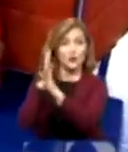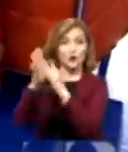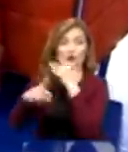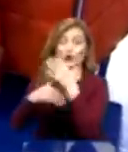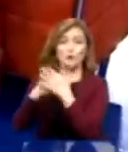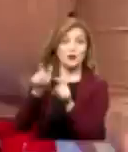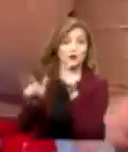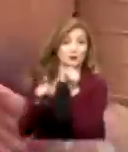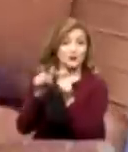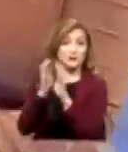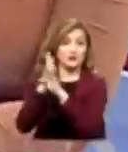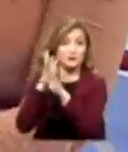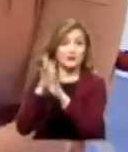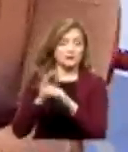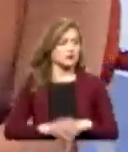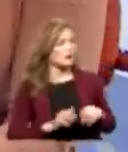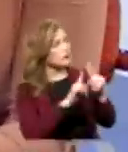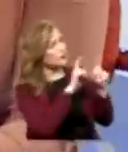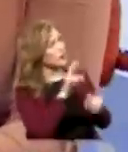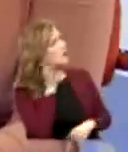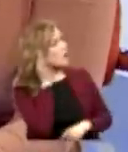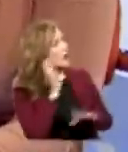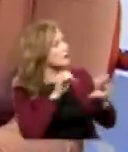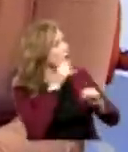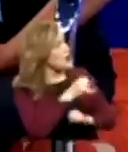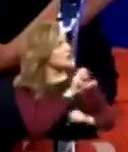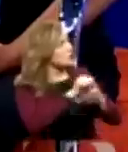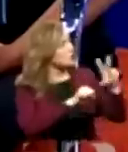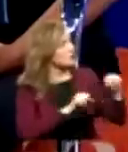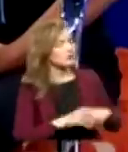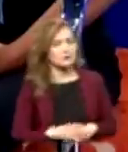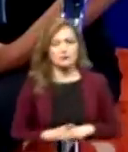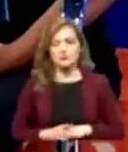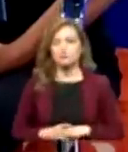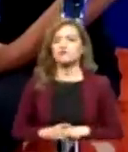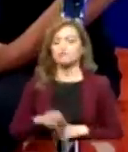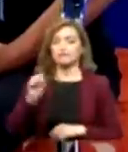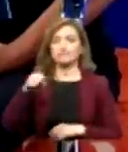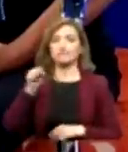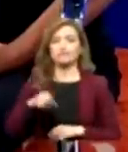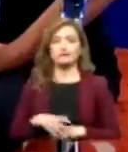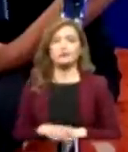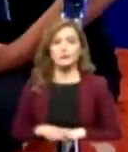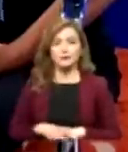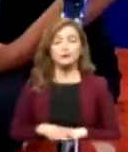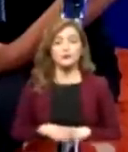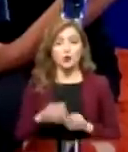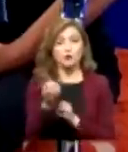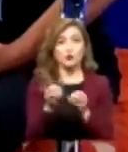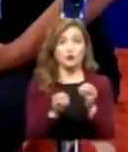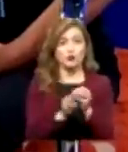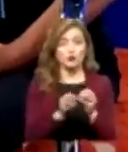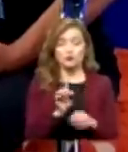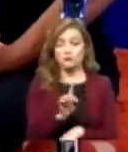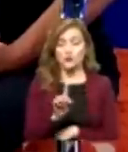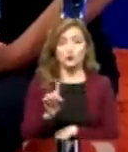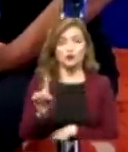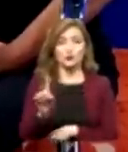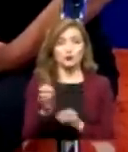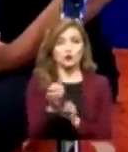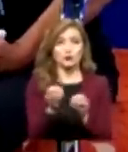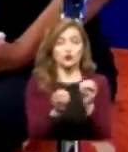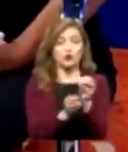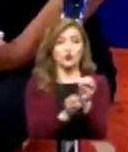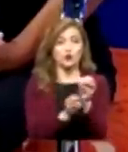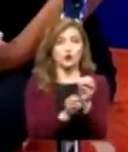los que estaban ahí te preguntaron si usted es la mujer violada o no es. Así es. E incluso a la oficina que me dirigieron, era una oficina